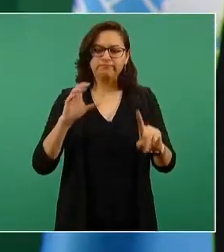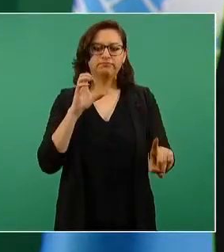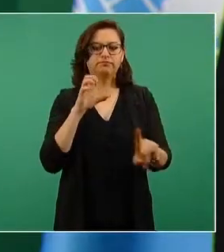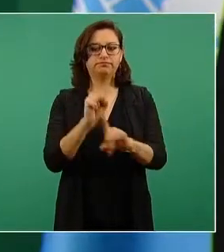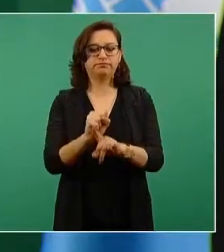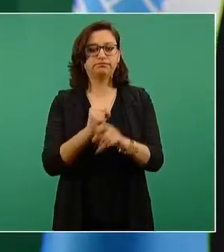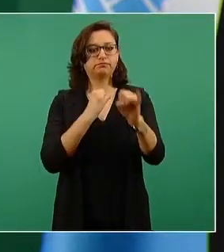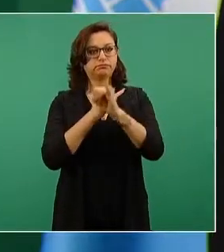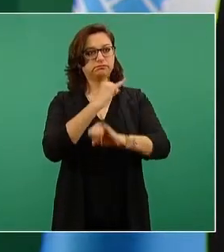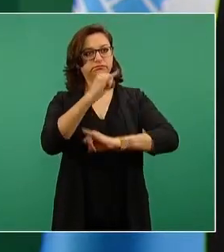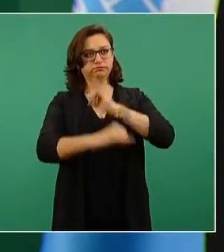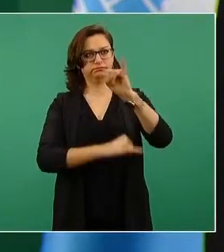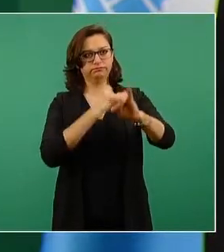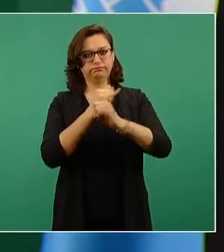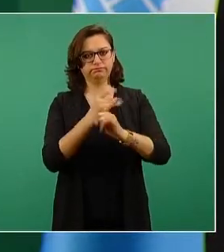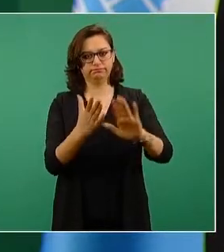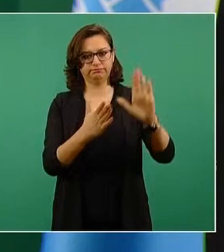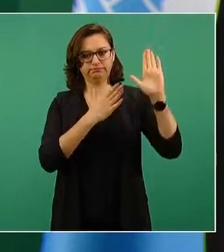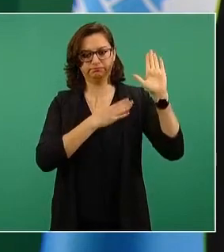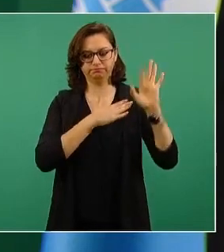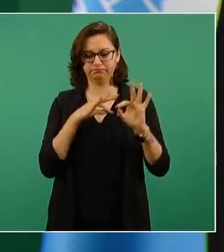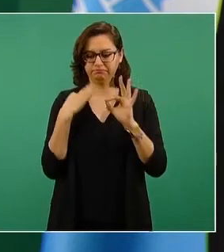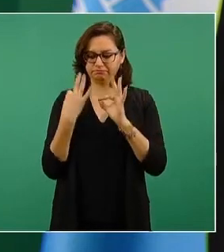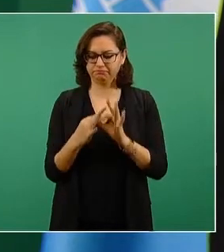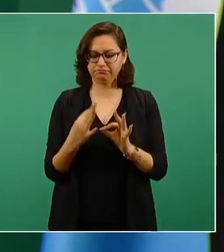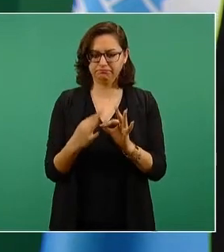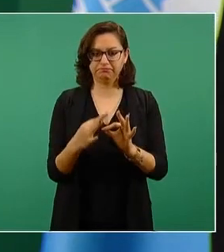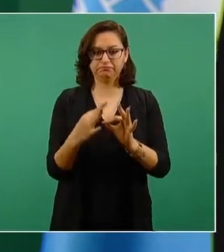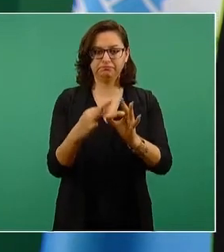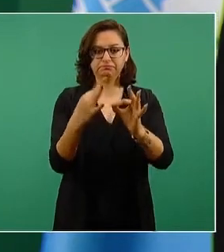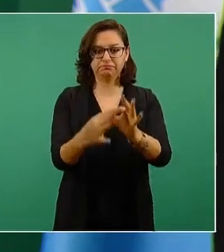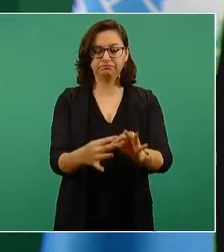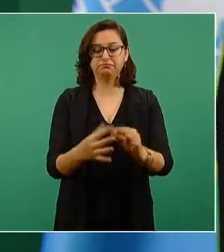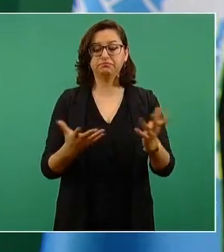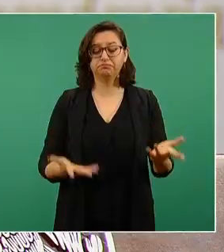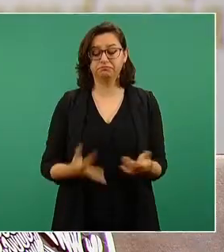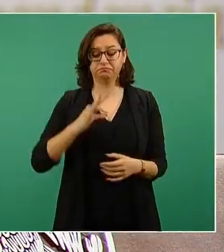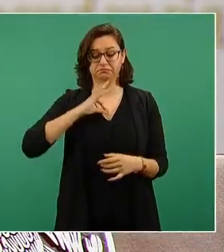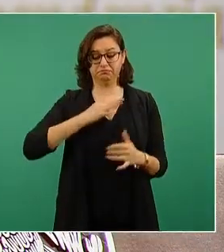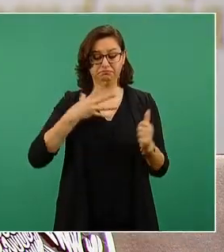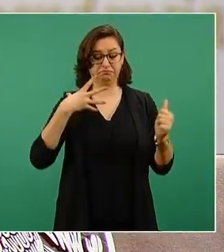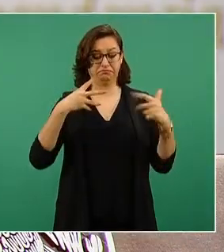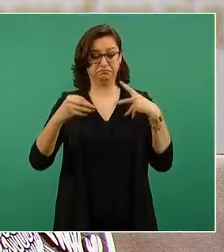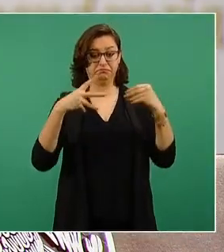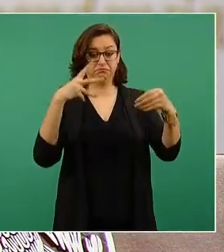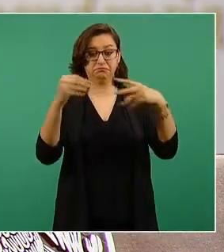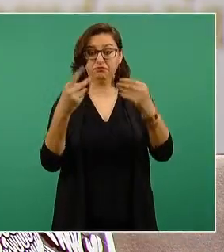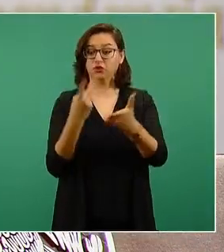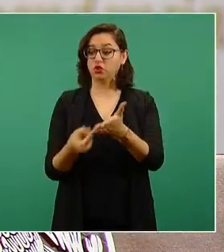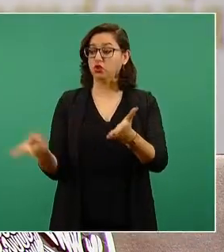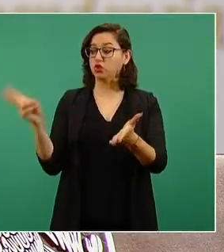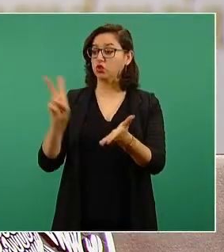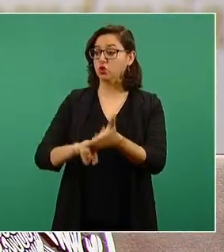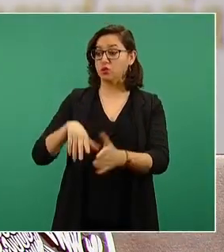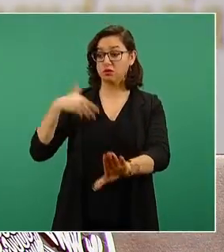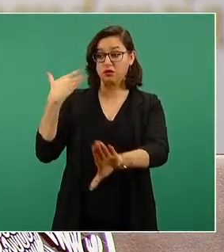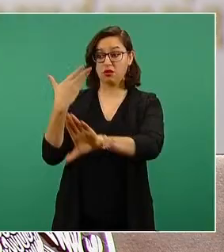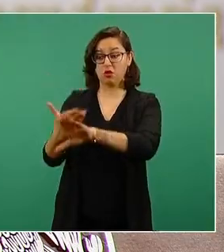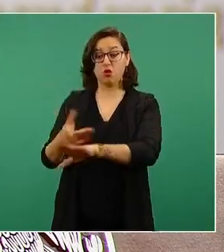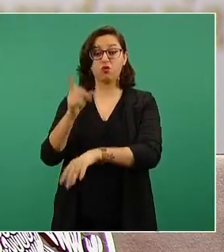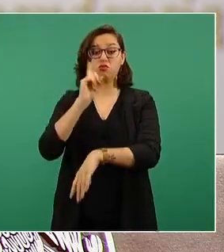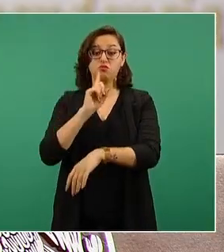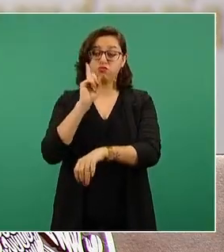sean cumplidos y para que la pandemia no haga de las mujeres sus víctimas más numerosas y